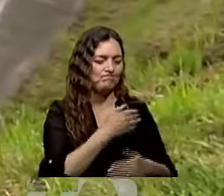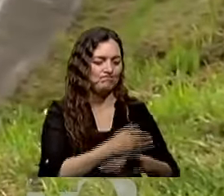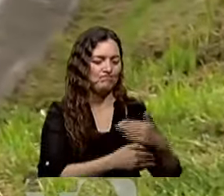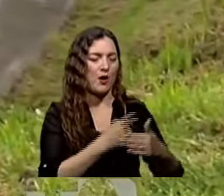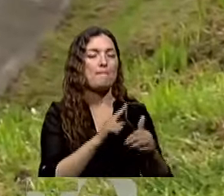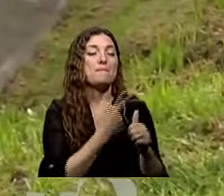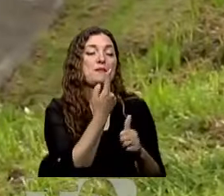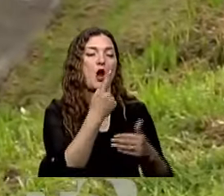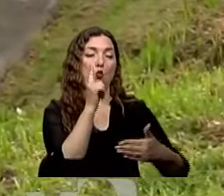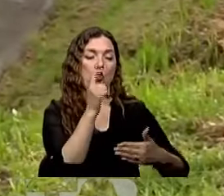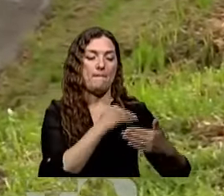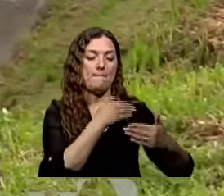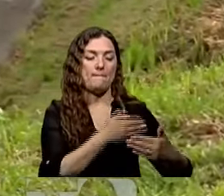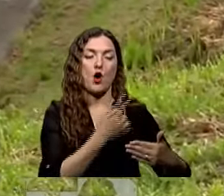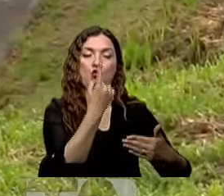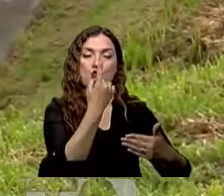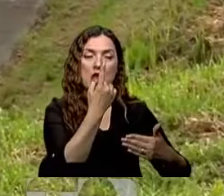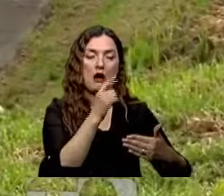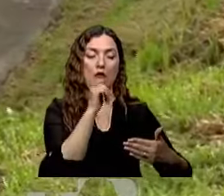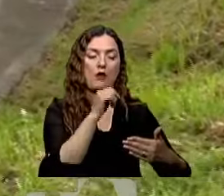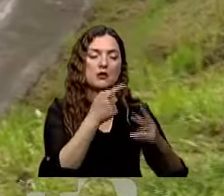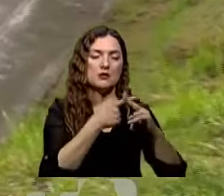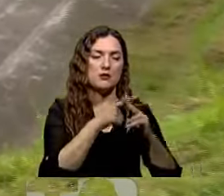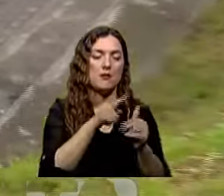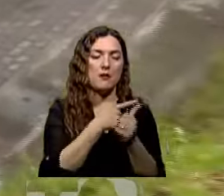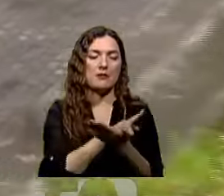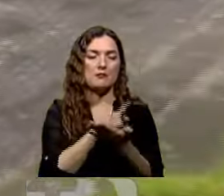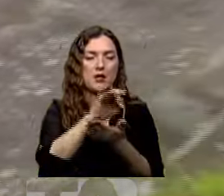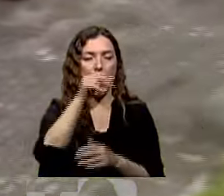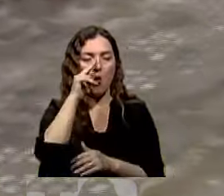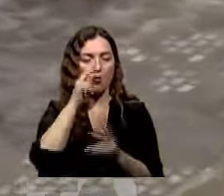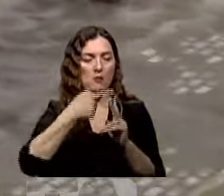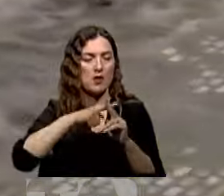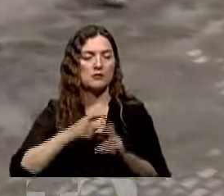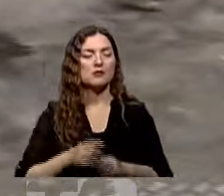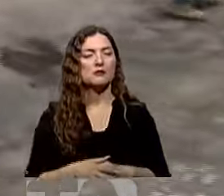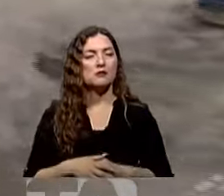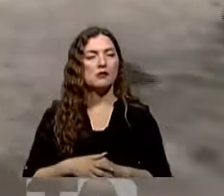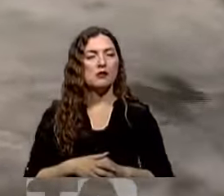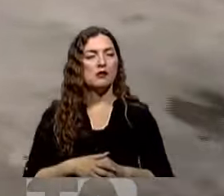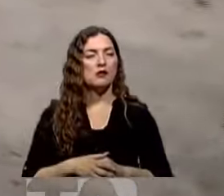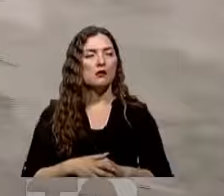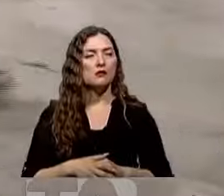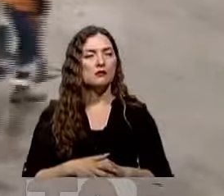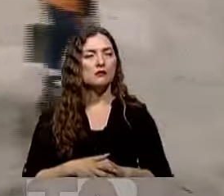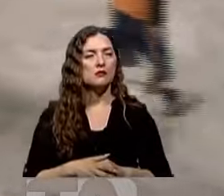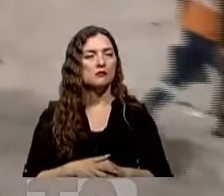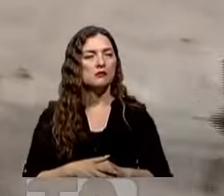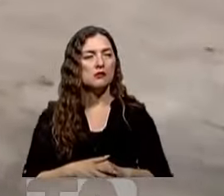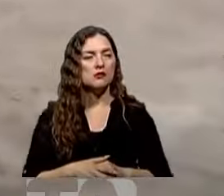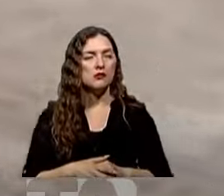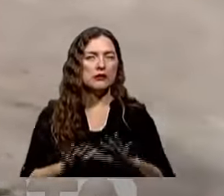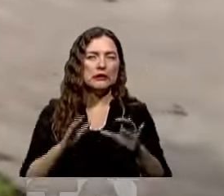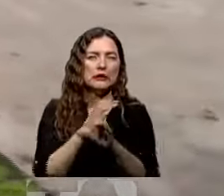perfilados y vamos a continuar. Iniciamos en la primera semana de junio, continuamos y estimamos terminar en